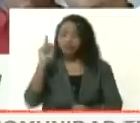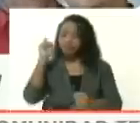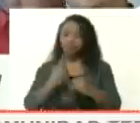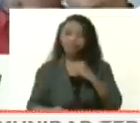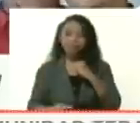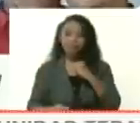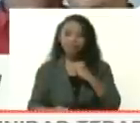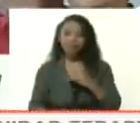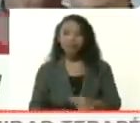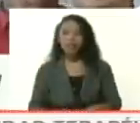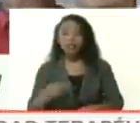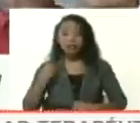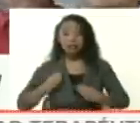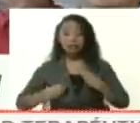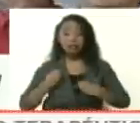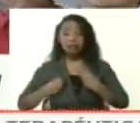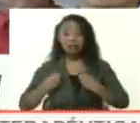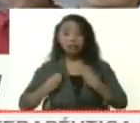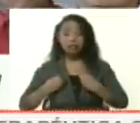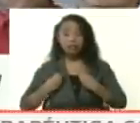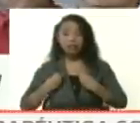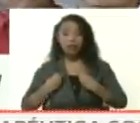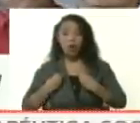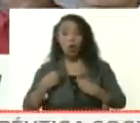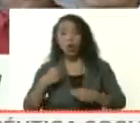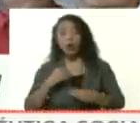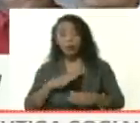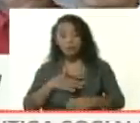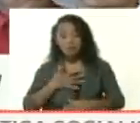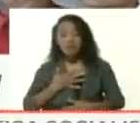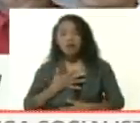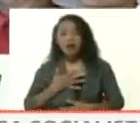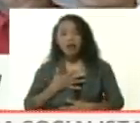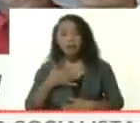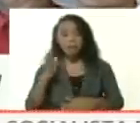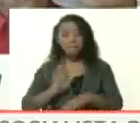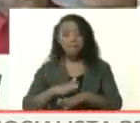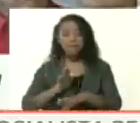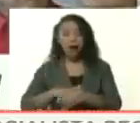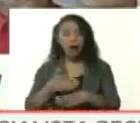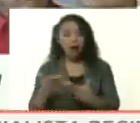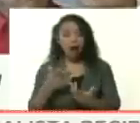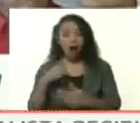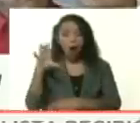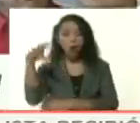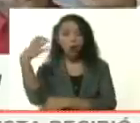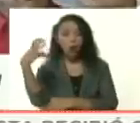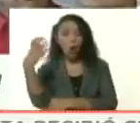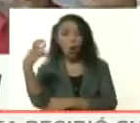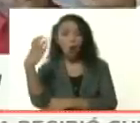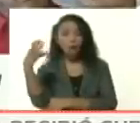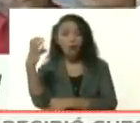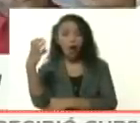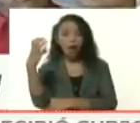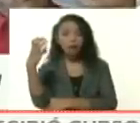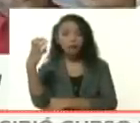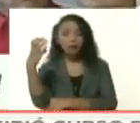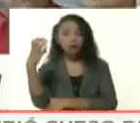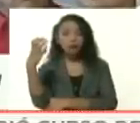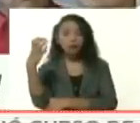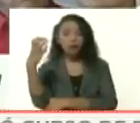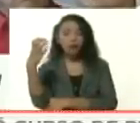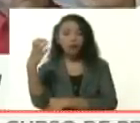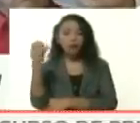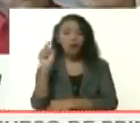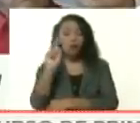bueno, preocupados estamos por lo que pueda ocurrir en Colombia, ¿no? Entiendo que hay